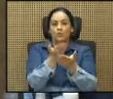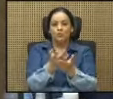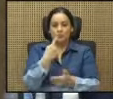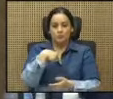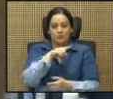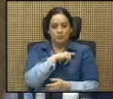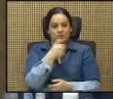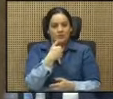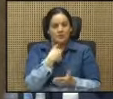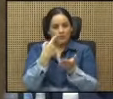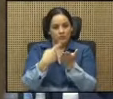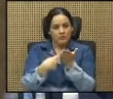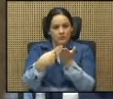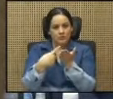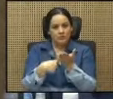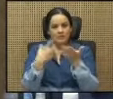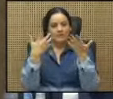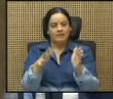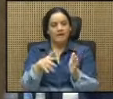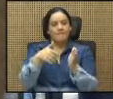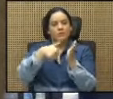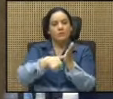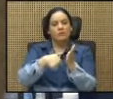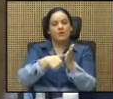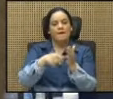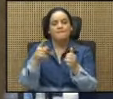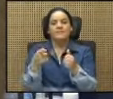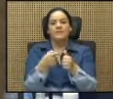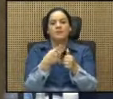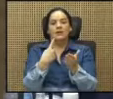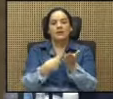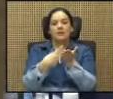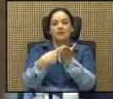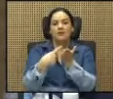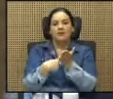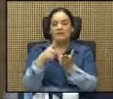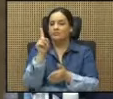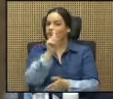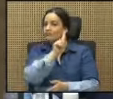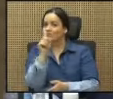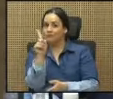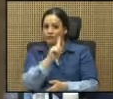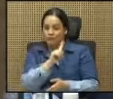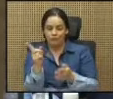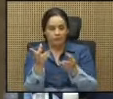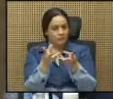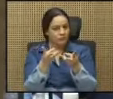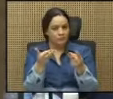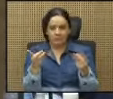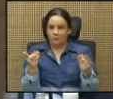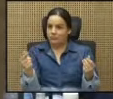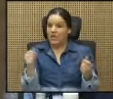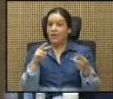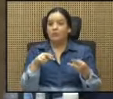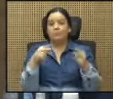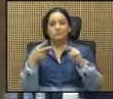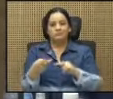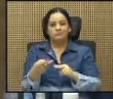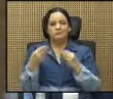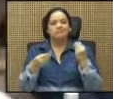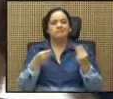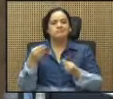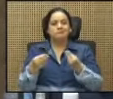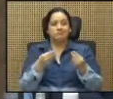en discusión, que ya fue votada en primer debate, no es la solución. Al contrario, crea aún mucho